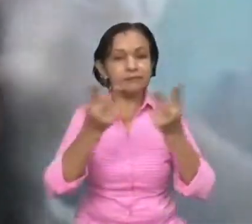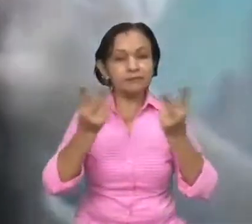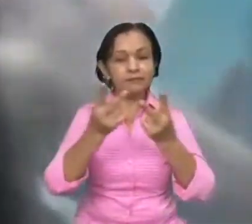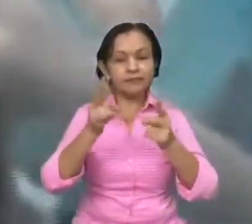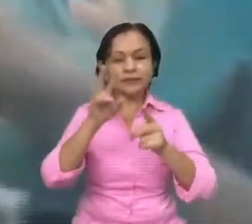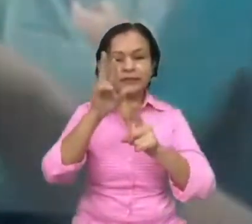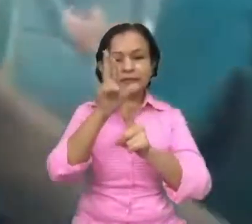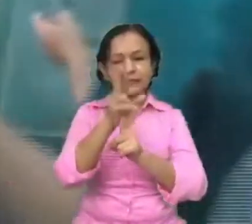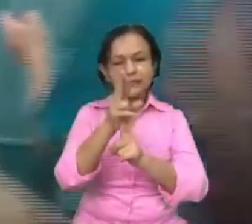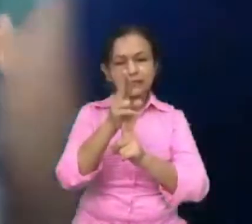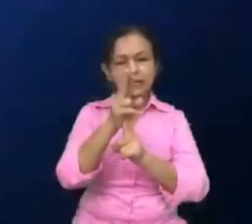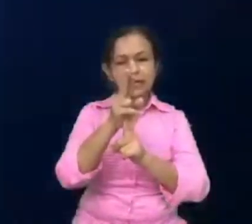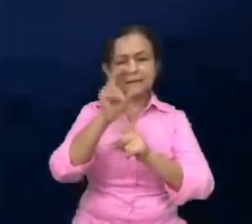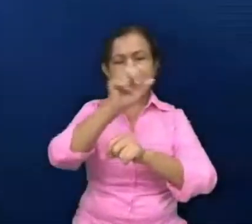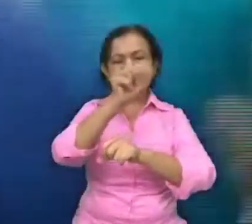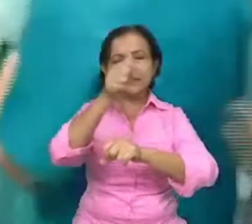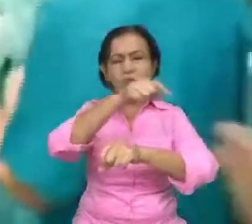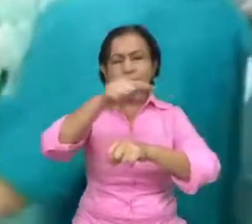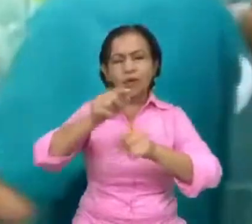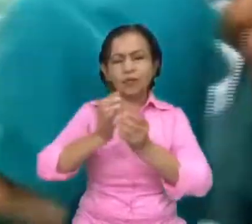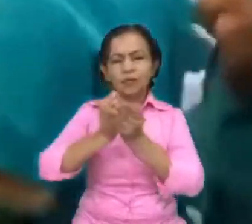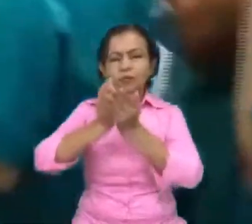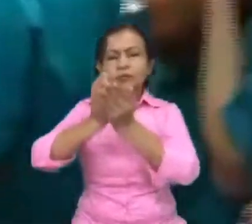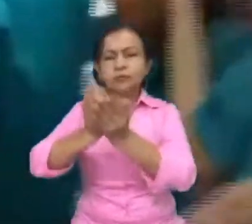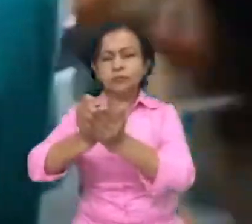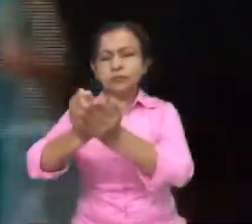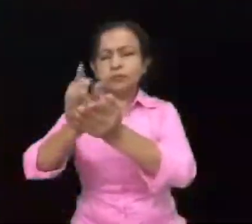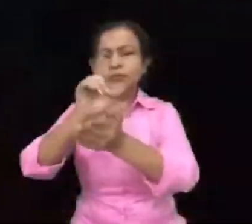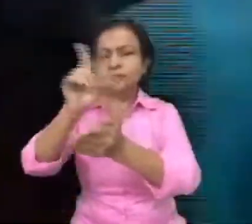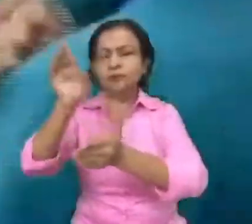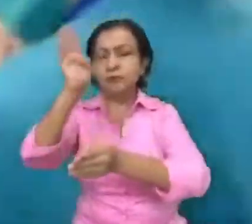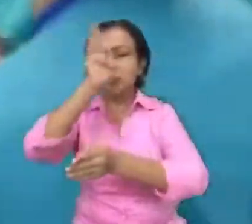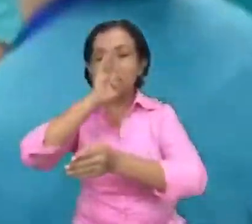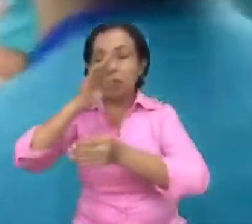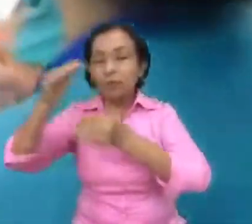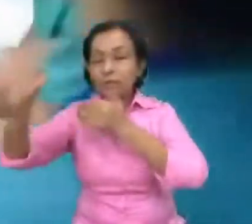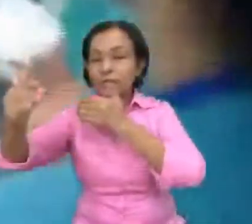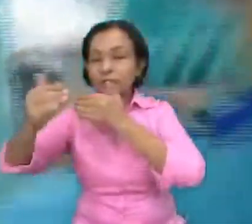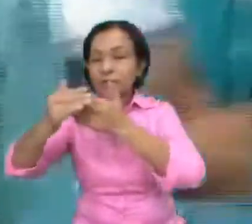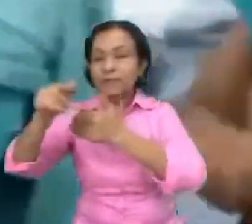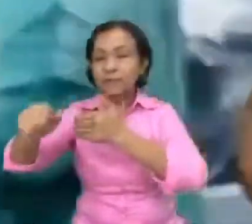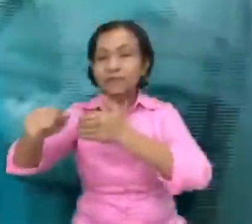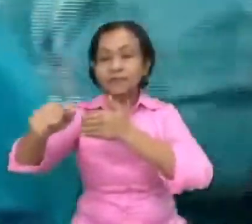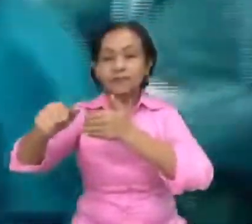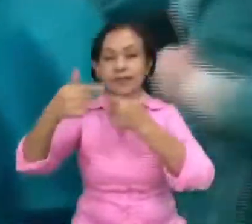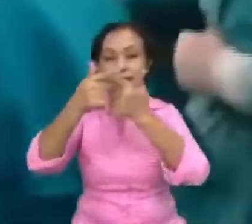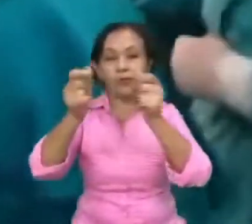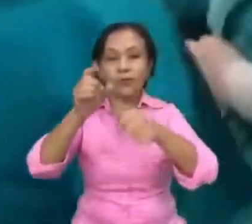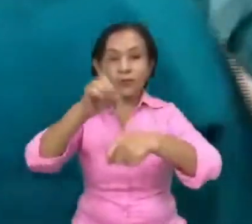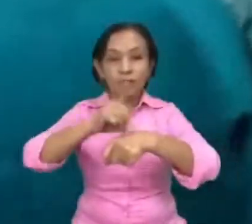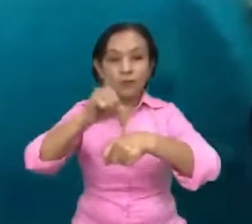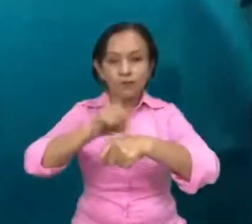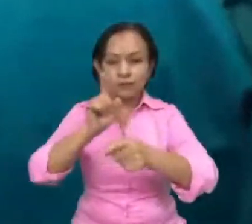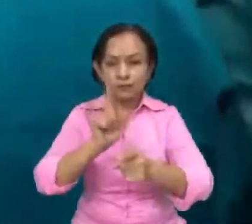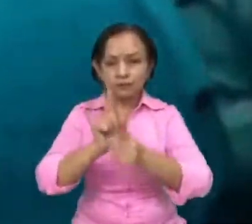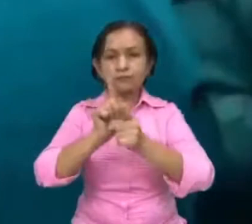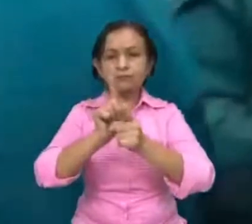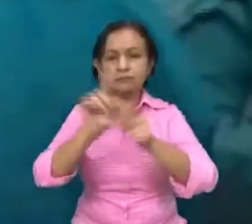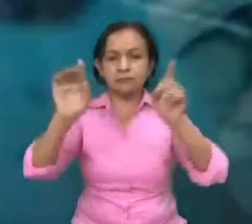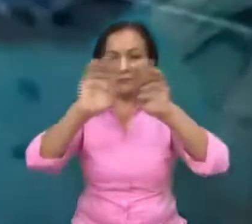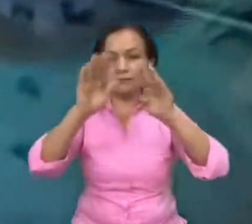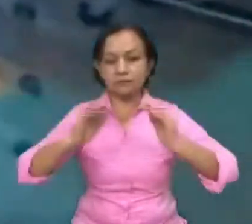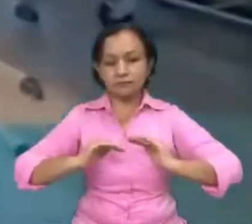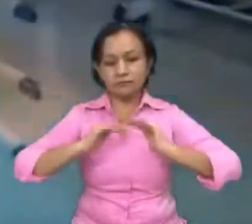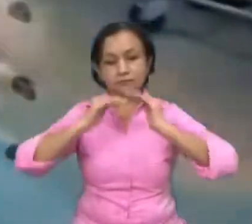del Rama 6 horas en Panga, hacia una comunidad de Bluefield. Fue captada en una brigada médica el embarazo de